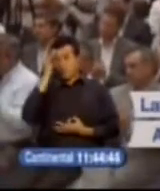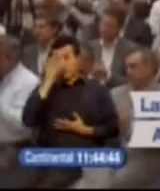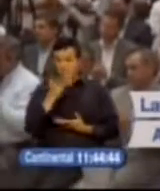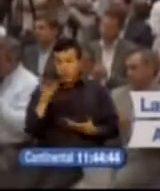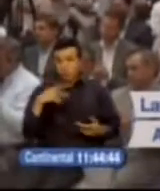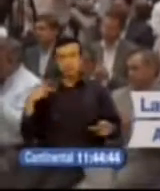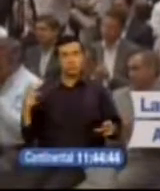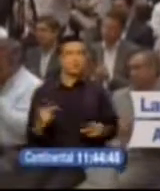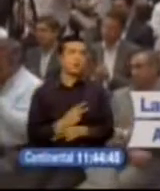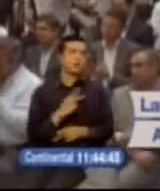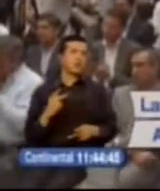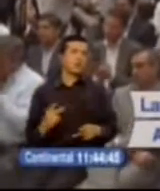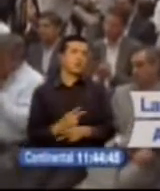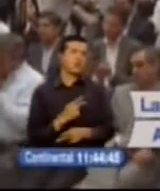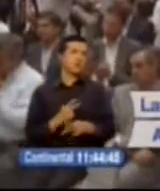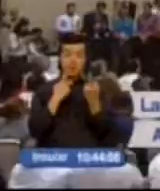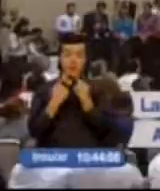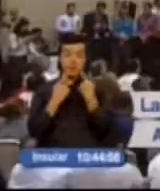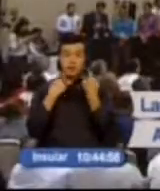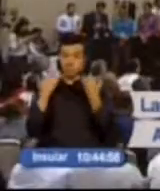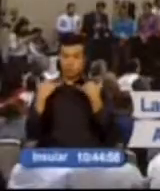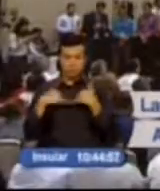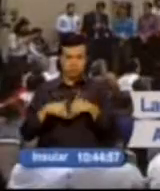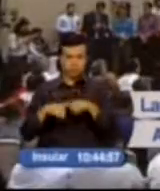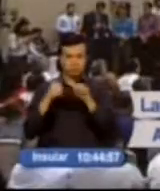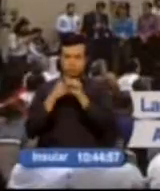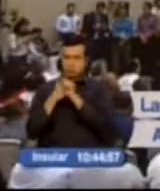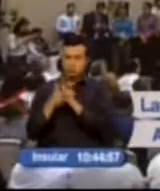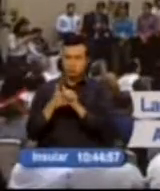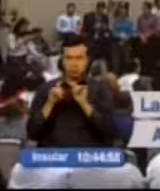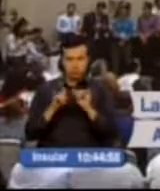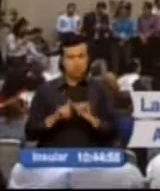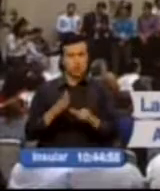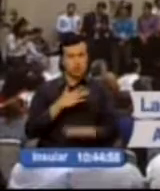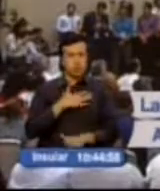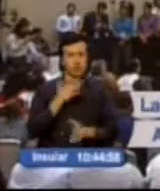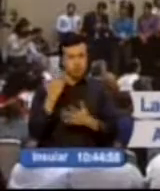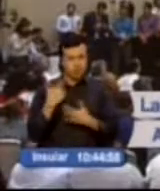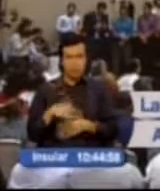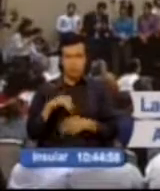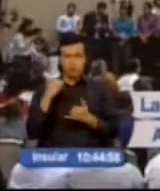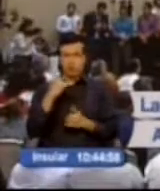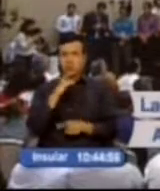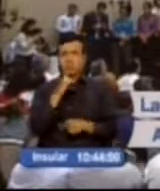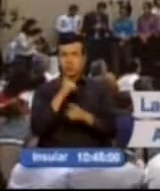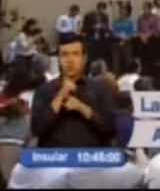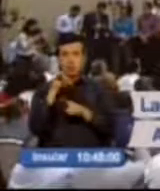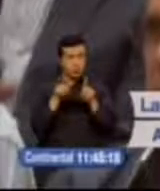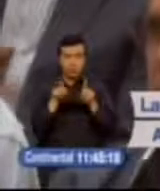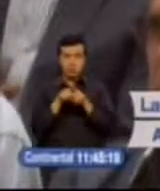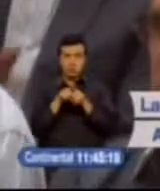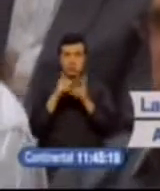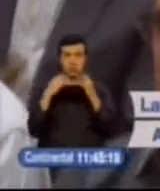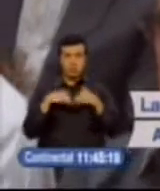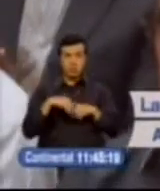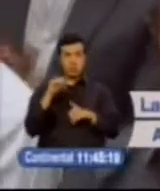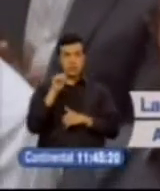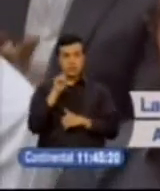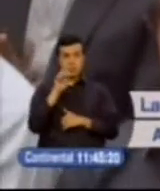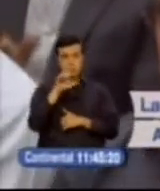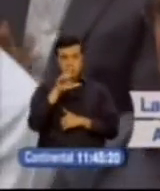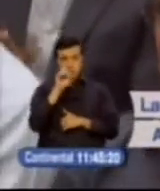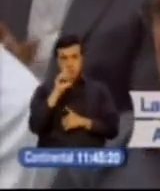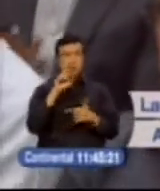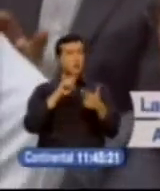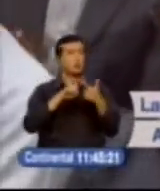en su visita a Guayaquil se reunirá con el alcalde de Guayaquil, Jaime Nebot, y el alcalde de Quito, Mauricio Rodas. El día de mañana tendrá